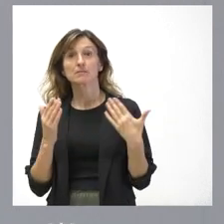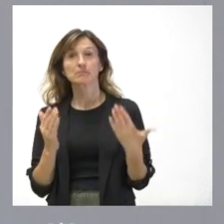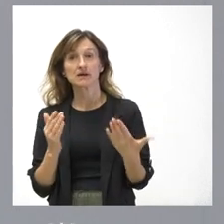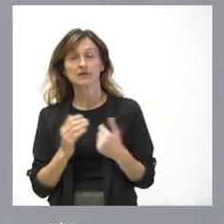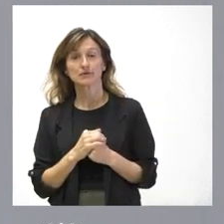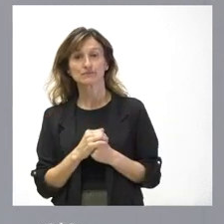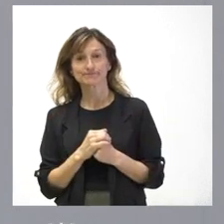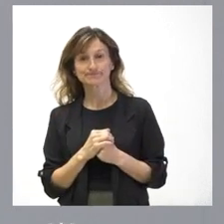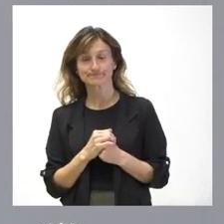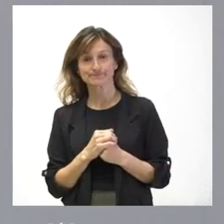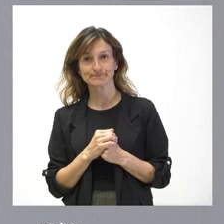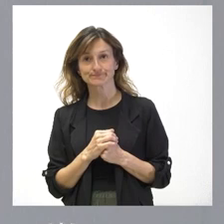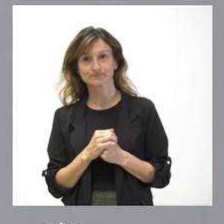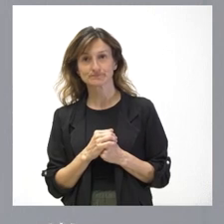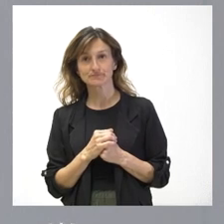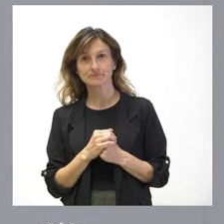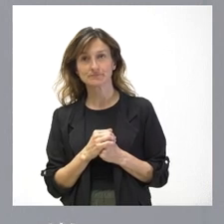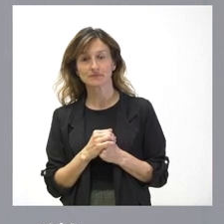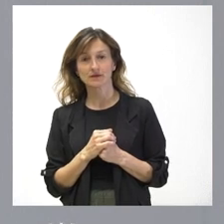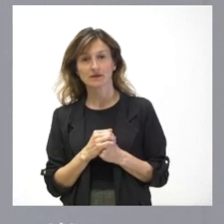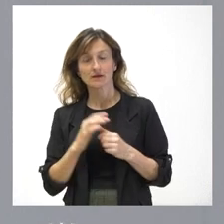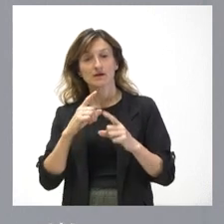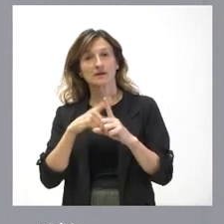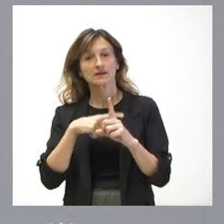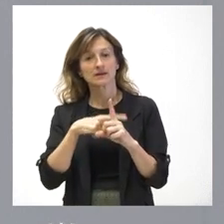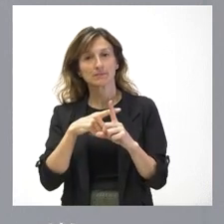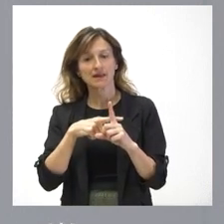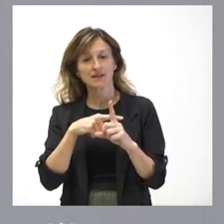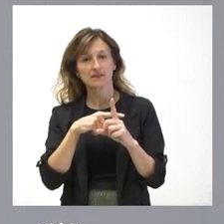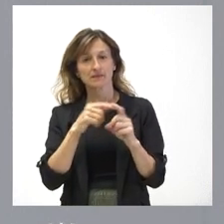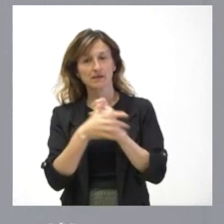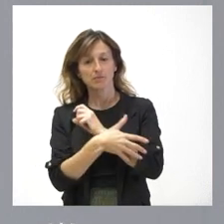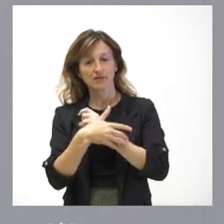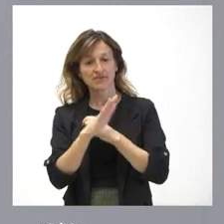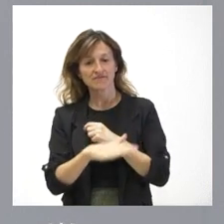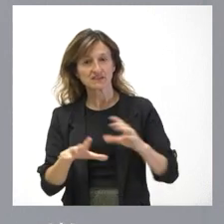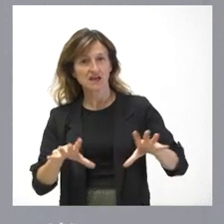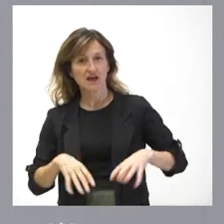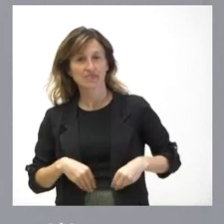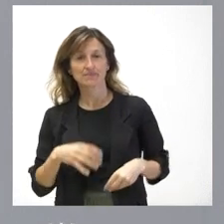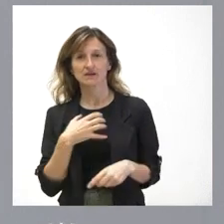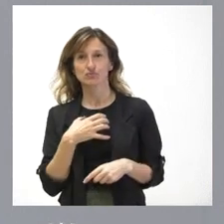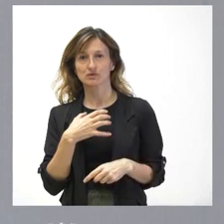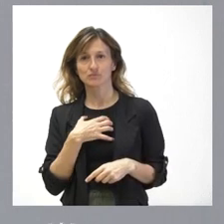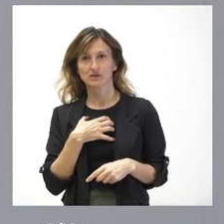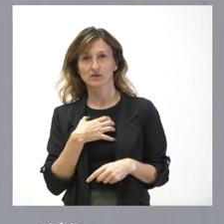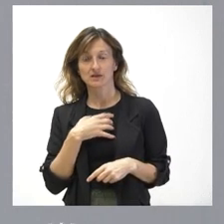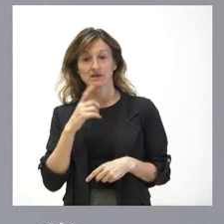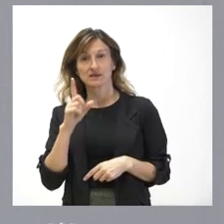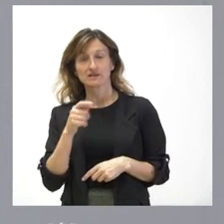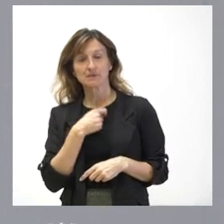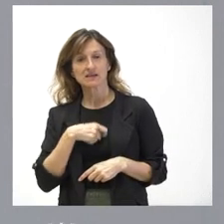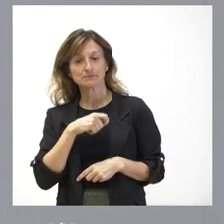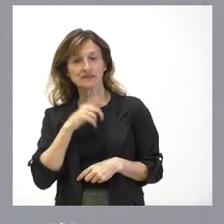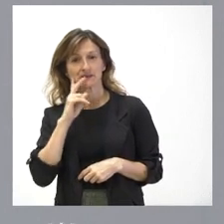a este aspecto es primero que ningún nivel de tasa infantil es aceptable segundo que la pobreza infantil está creciendo en el conjunto de